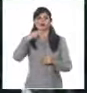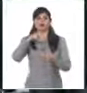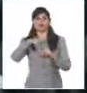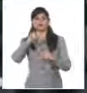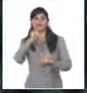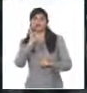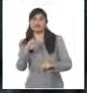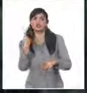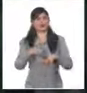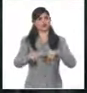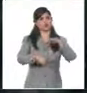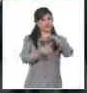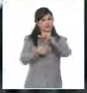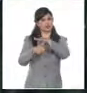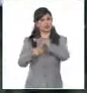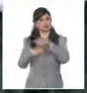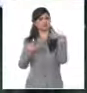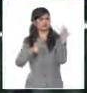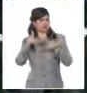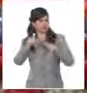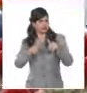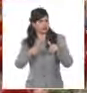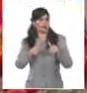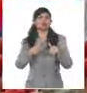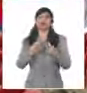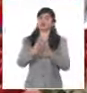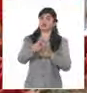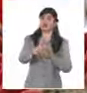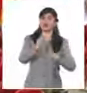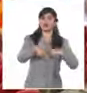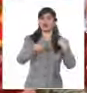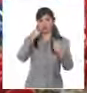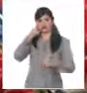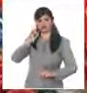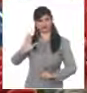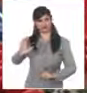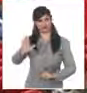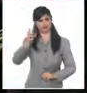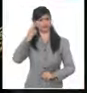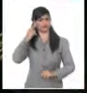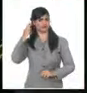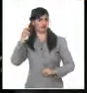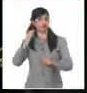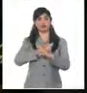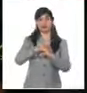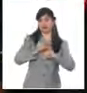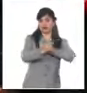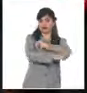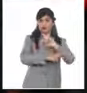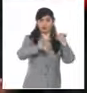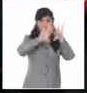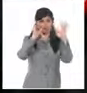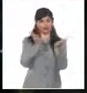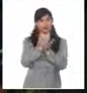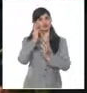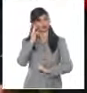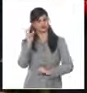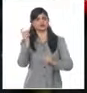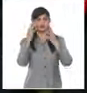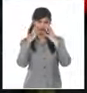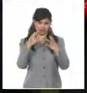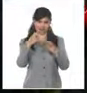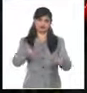enviaron un mensaje contra el fascismo cuyos restos intentan resurgir en diferentes partes del mundo luego de la exhibición